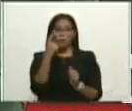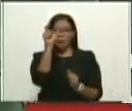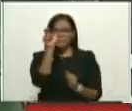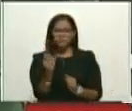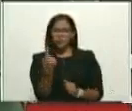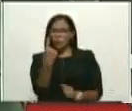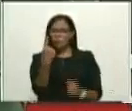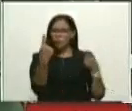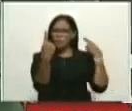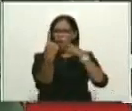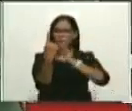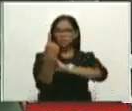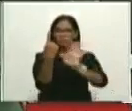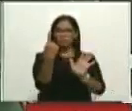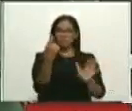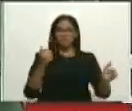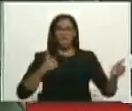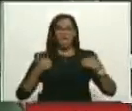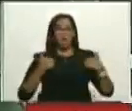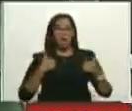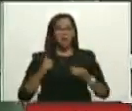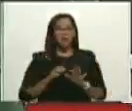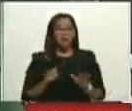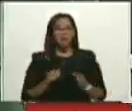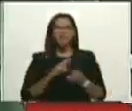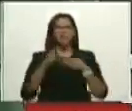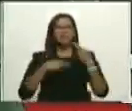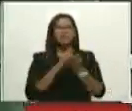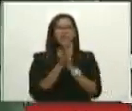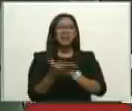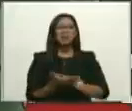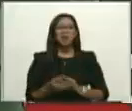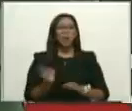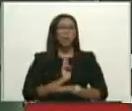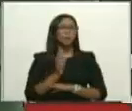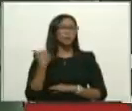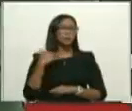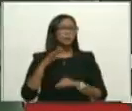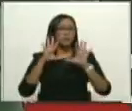individualista, la revolución se hubiera acabado hace 10 años.